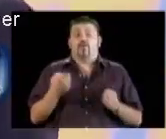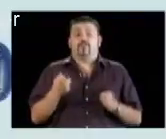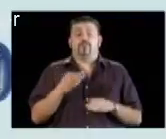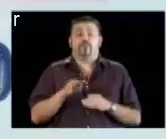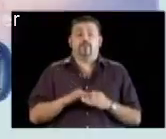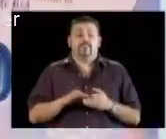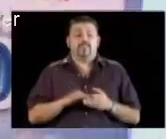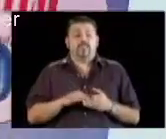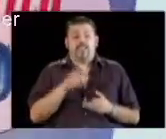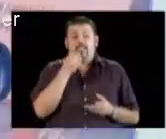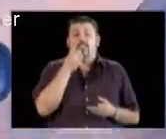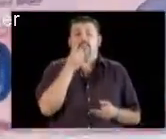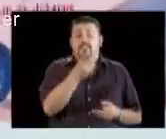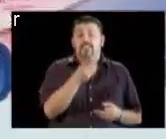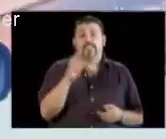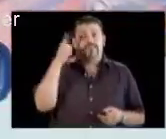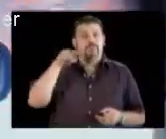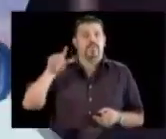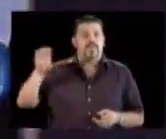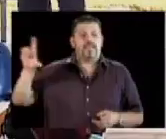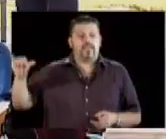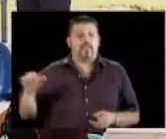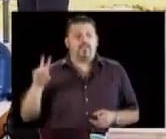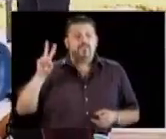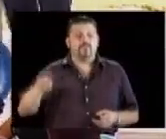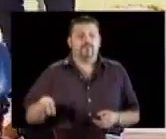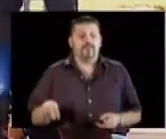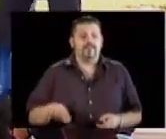Dice que es para ella, a ver si cierto se lo cumple.